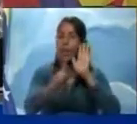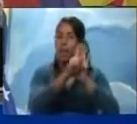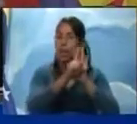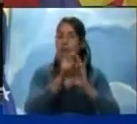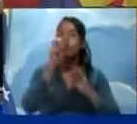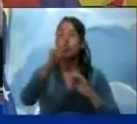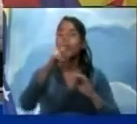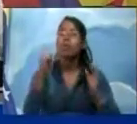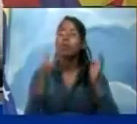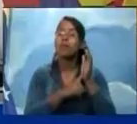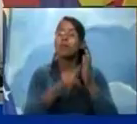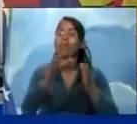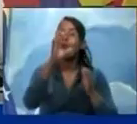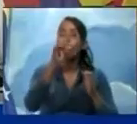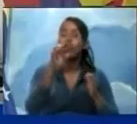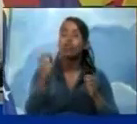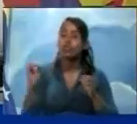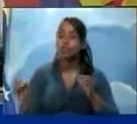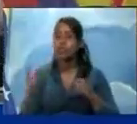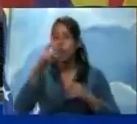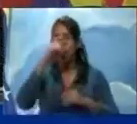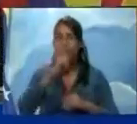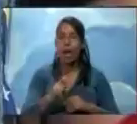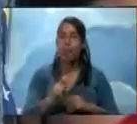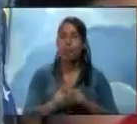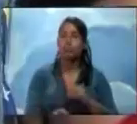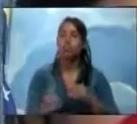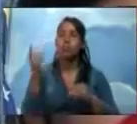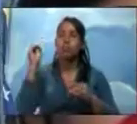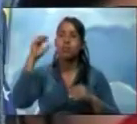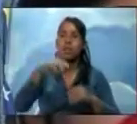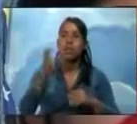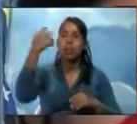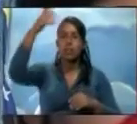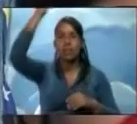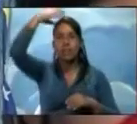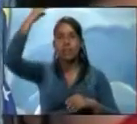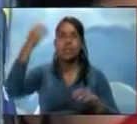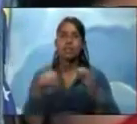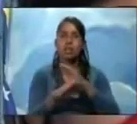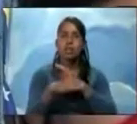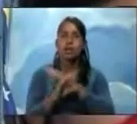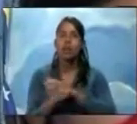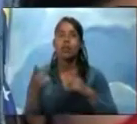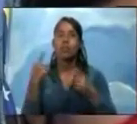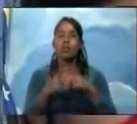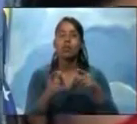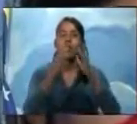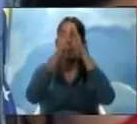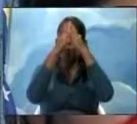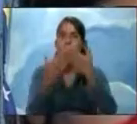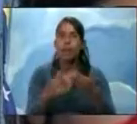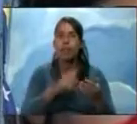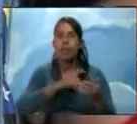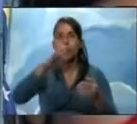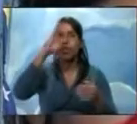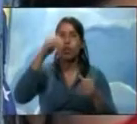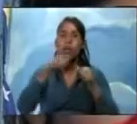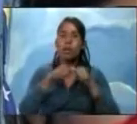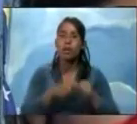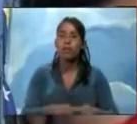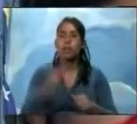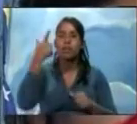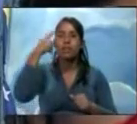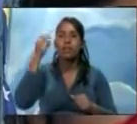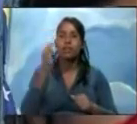pasado 2800 años. Vienen reyes, se van los reyes, pero la palabra de Dios permanece